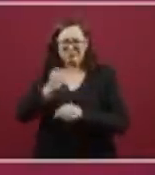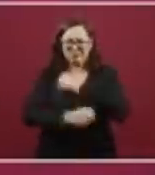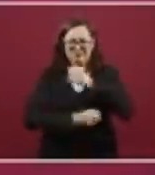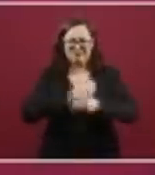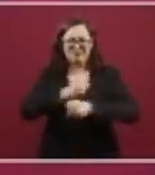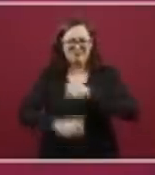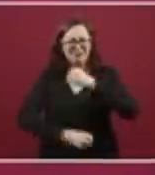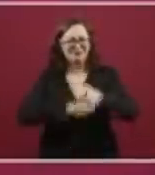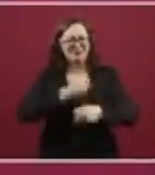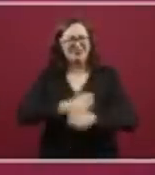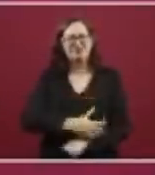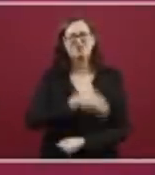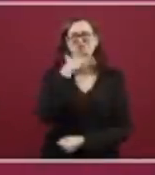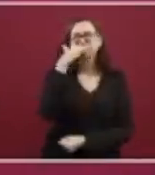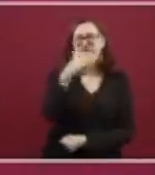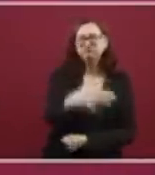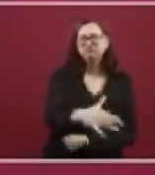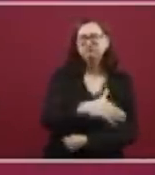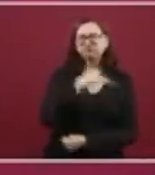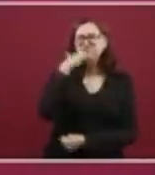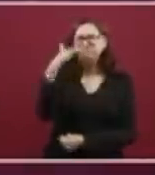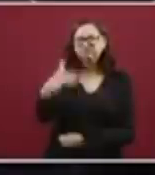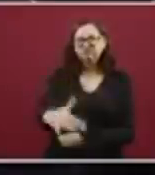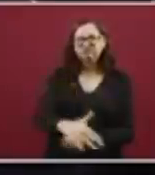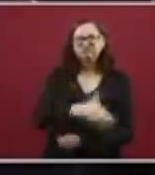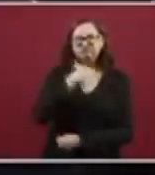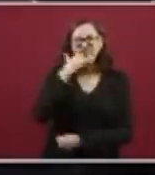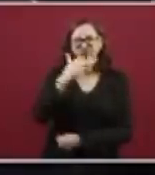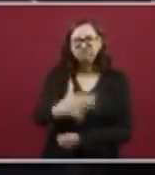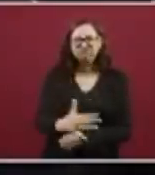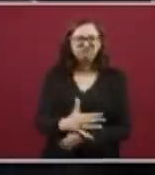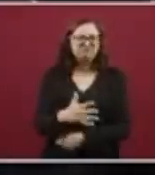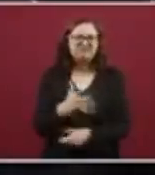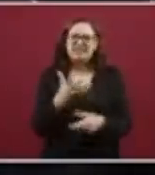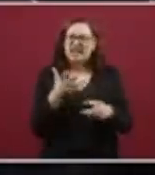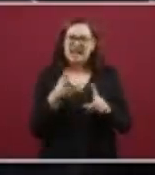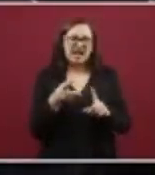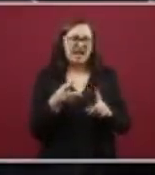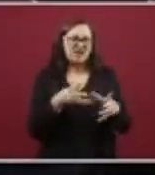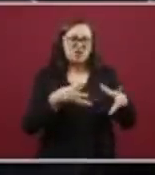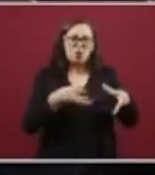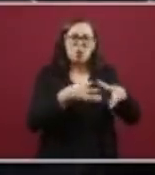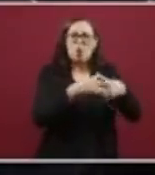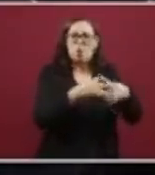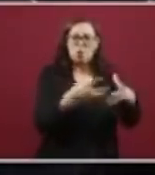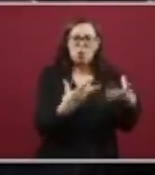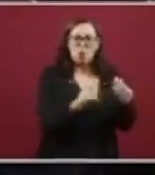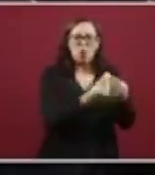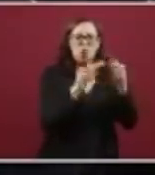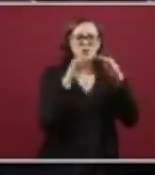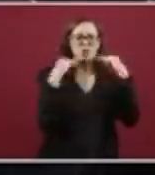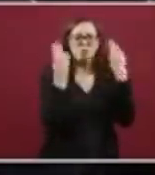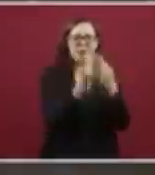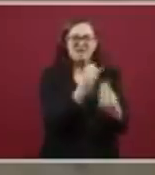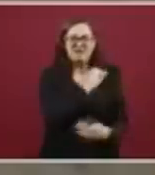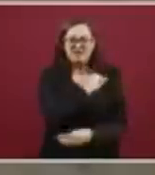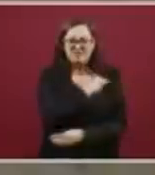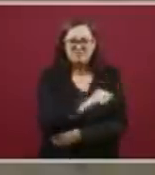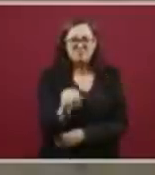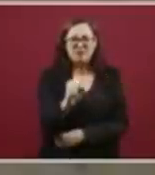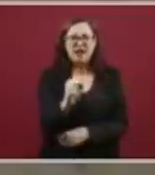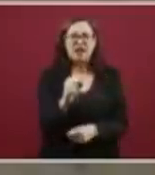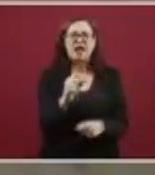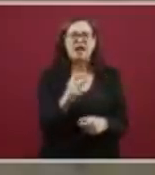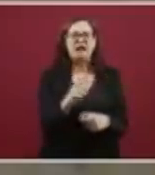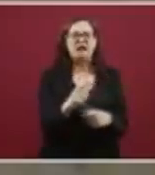estaba tomado, secuestrado al servicio de la delincuencia común y de la delincuencia de cuello